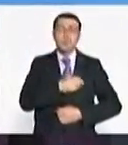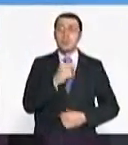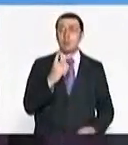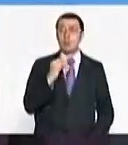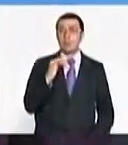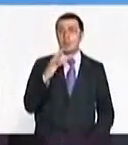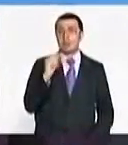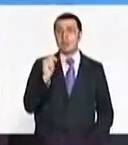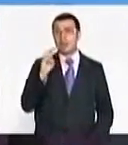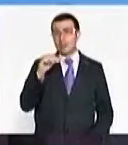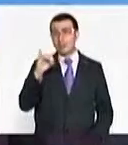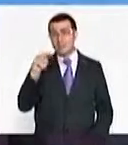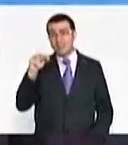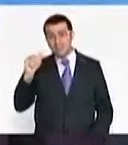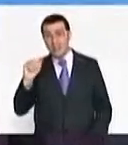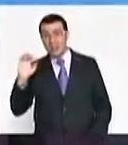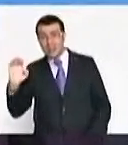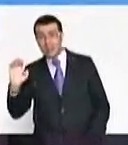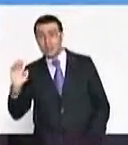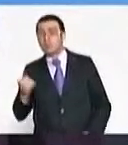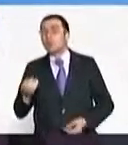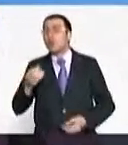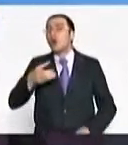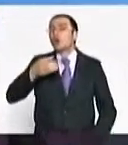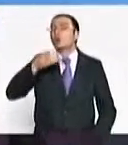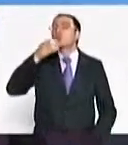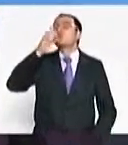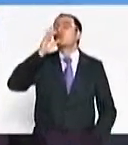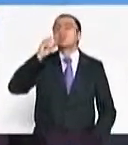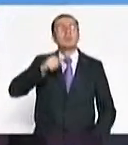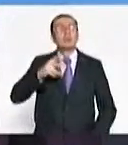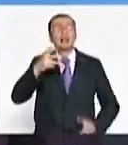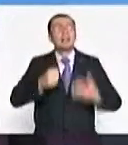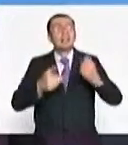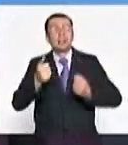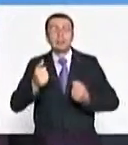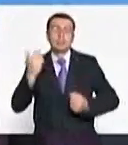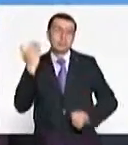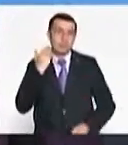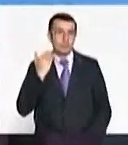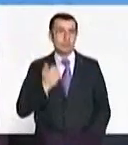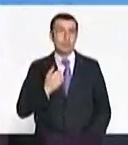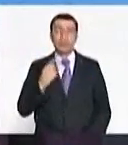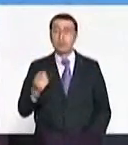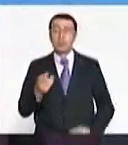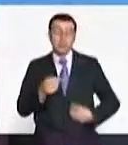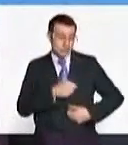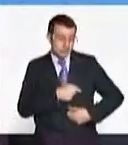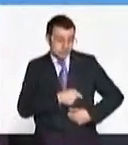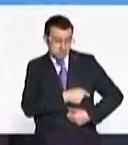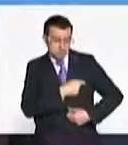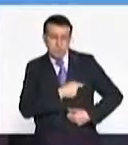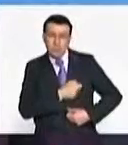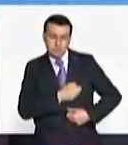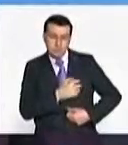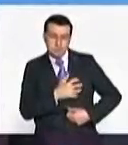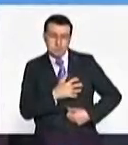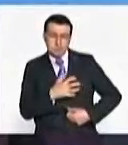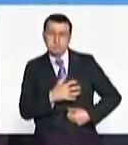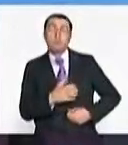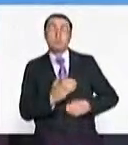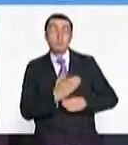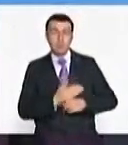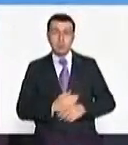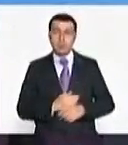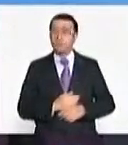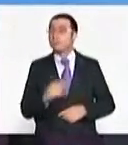leche tiene sustancias proinflamatorias que tienen la capacidad de aumentar la producción de fibromas en el seno y la baja con la y toma la